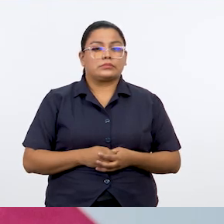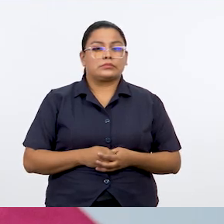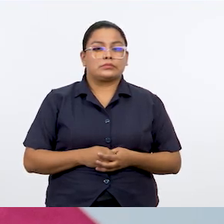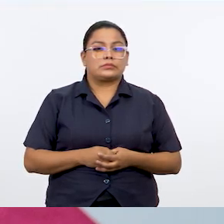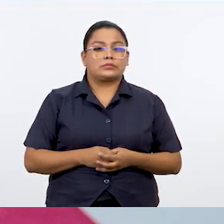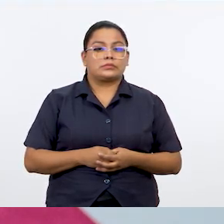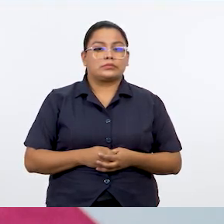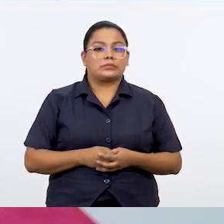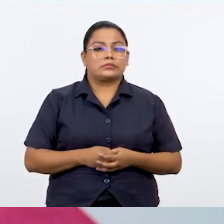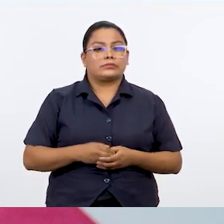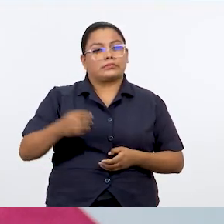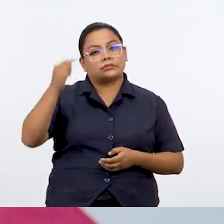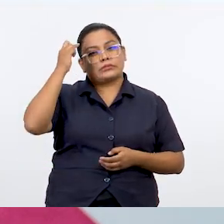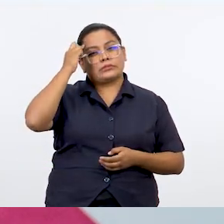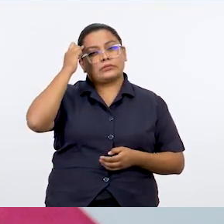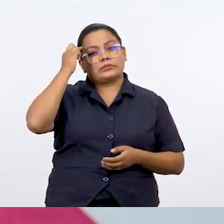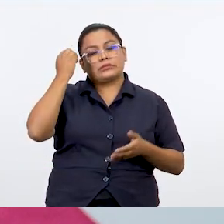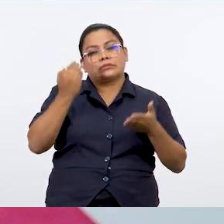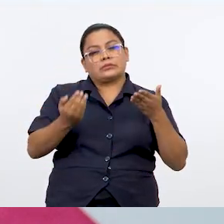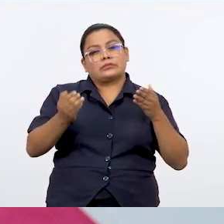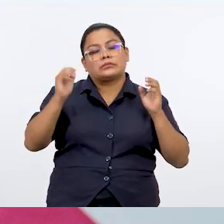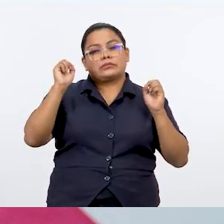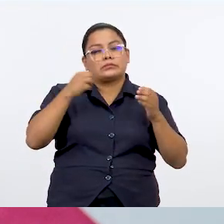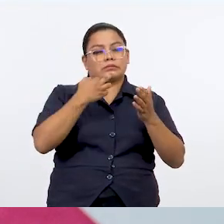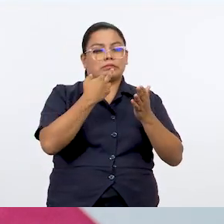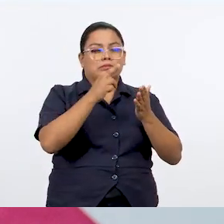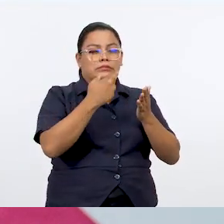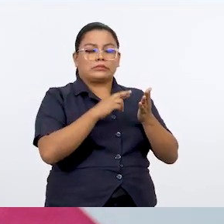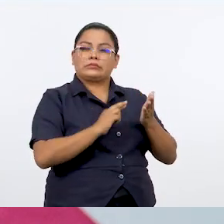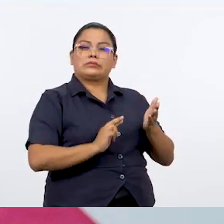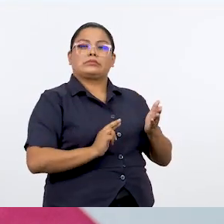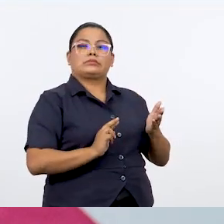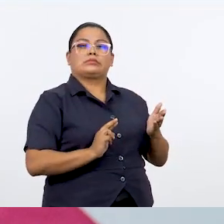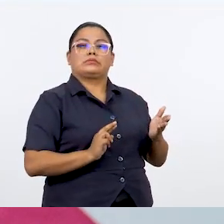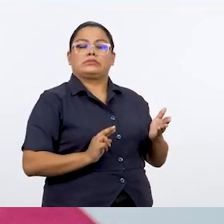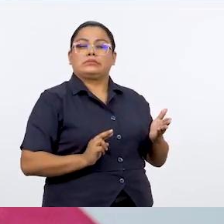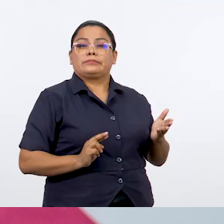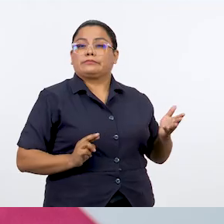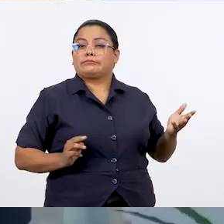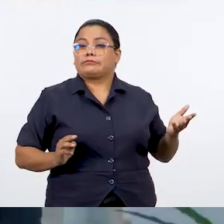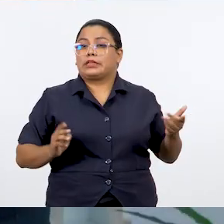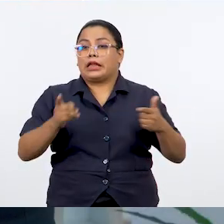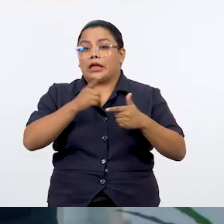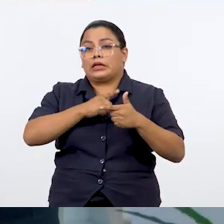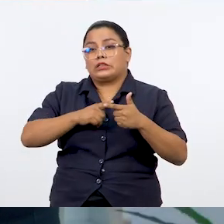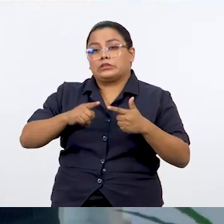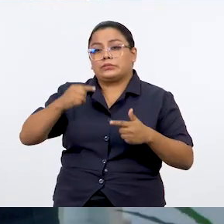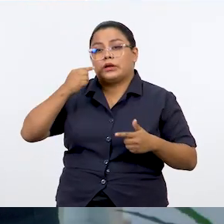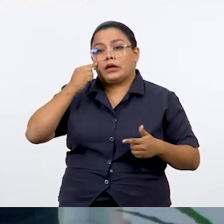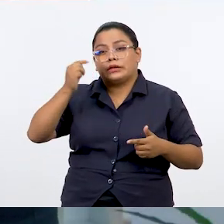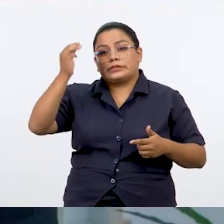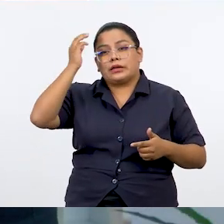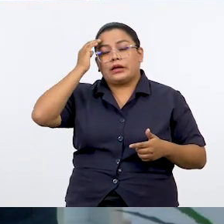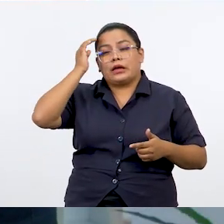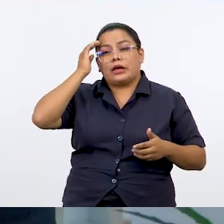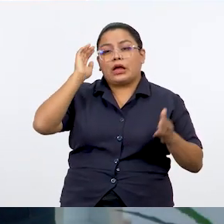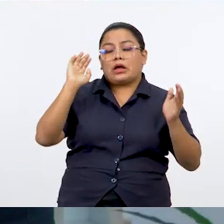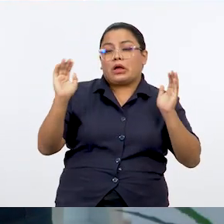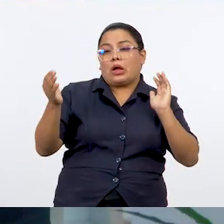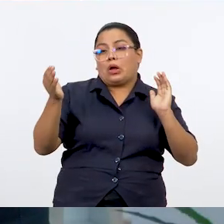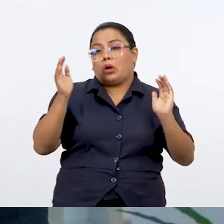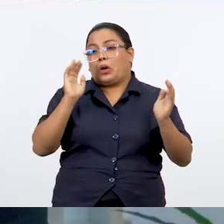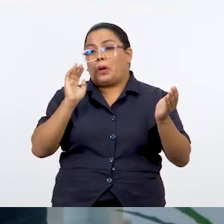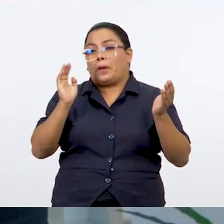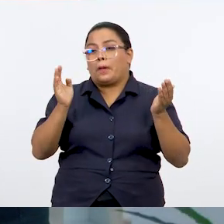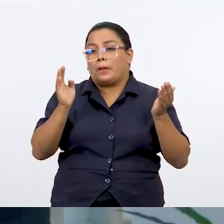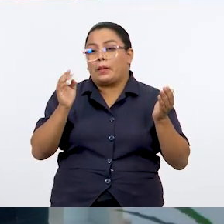Estaba pensando que podemos revisar quizás la división para que podamos contrastar si en efecto nos va